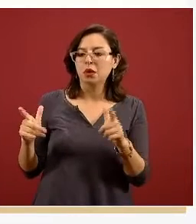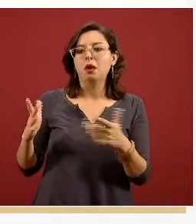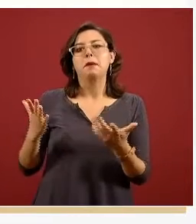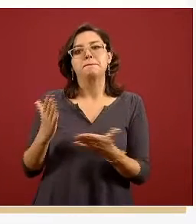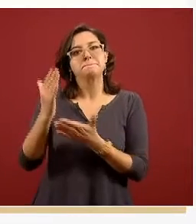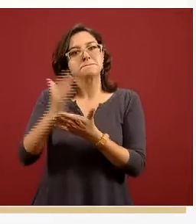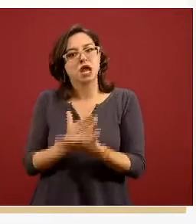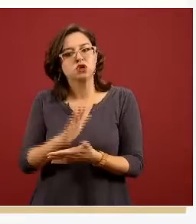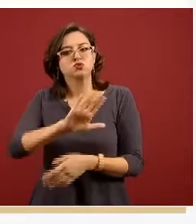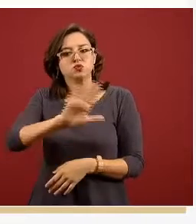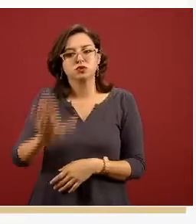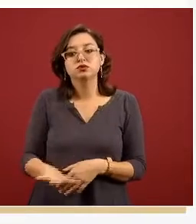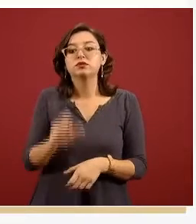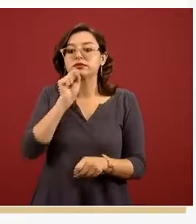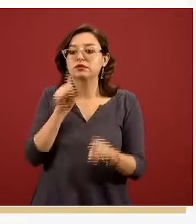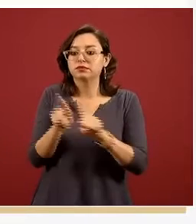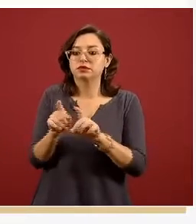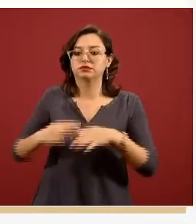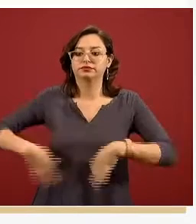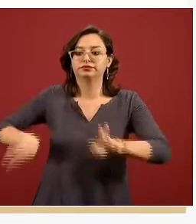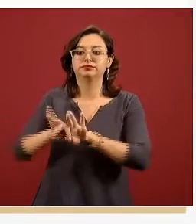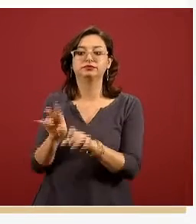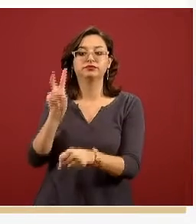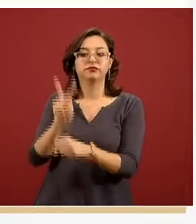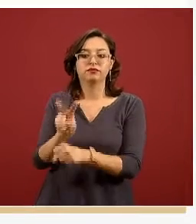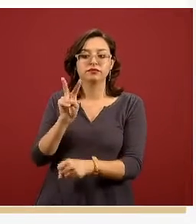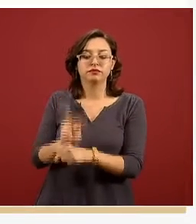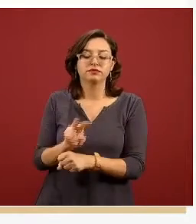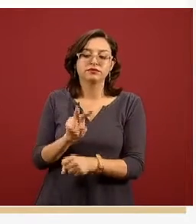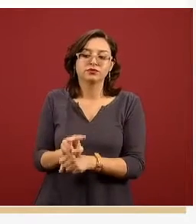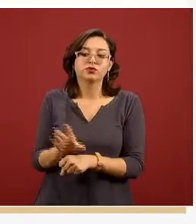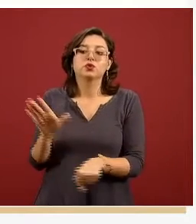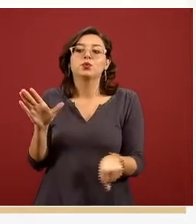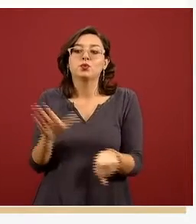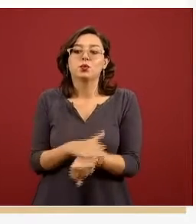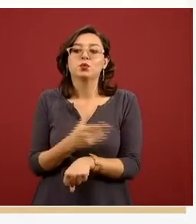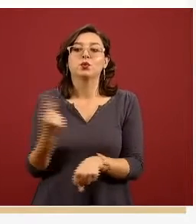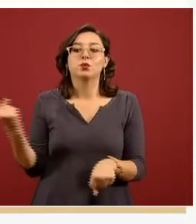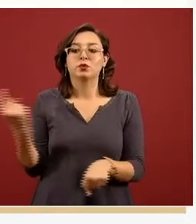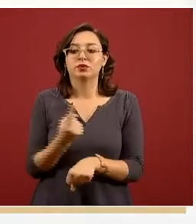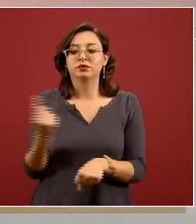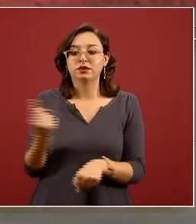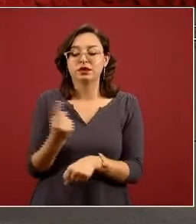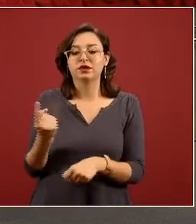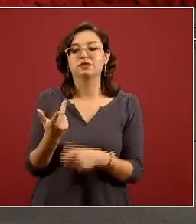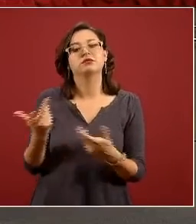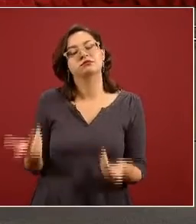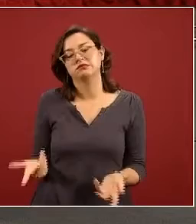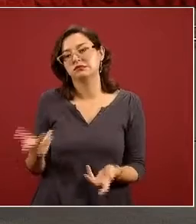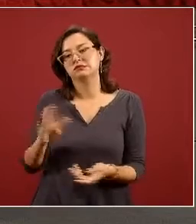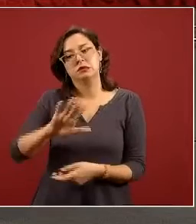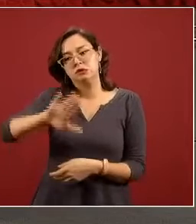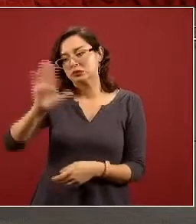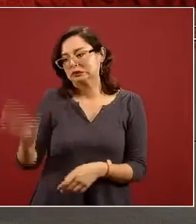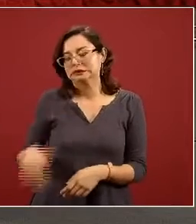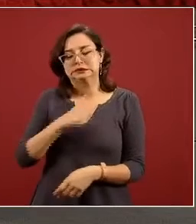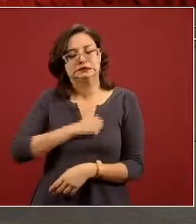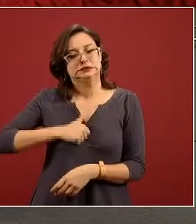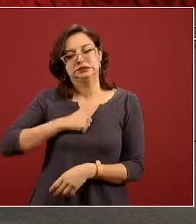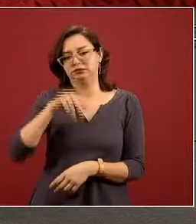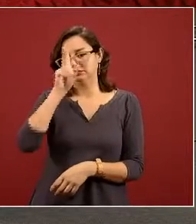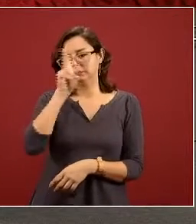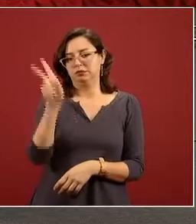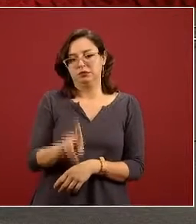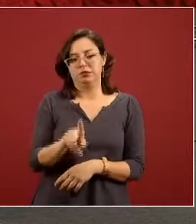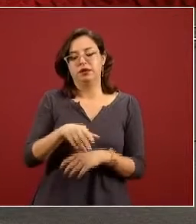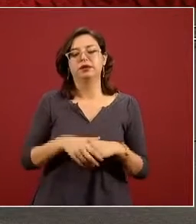irlo monitoreando, porque pues representa lógicamente uno de los desenlaces o los peores desenlaces que la epidemia en México nos